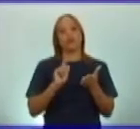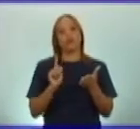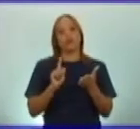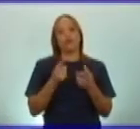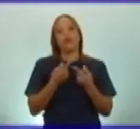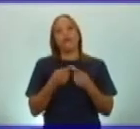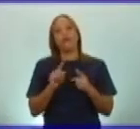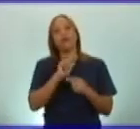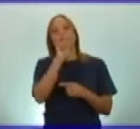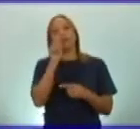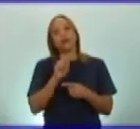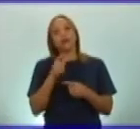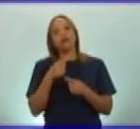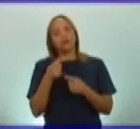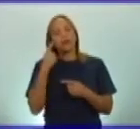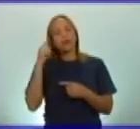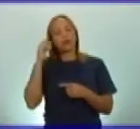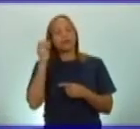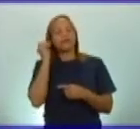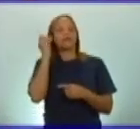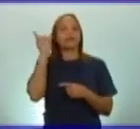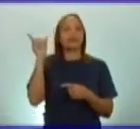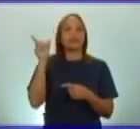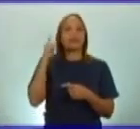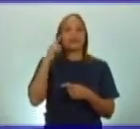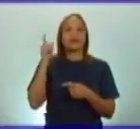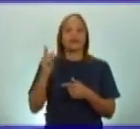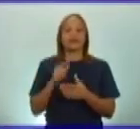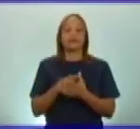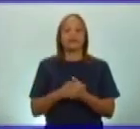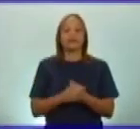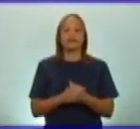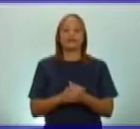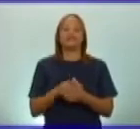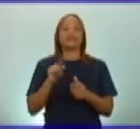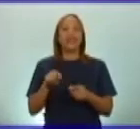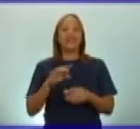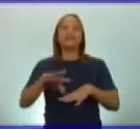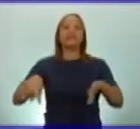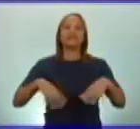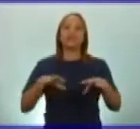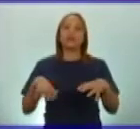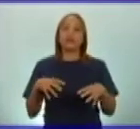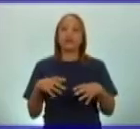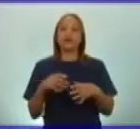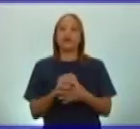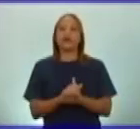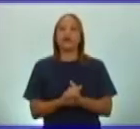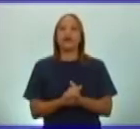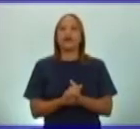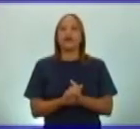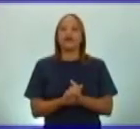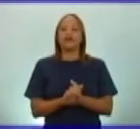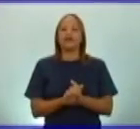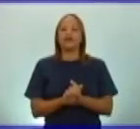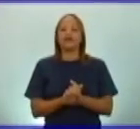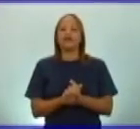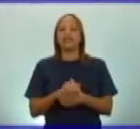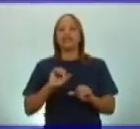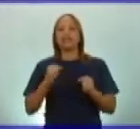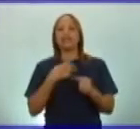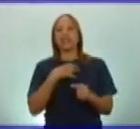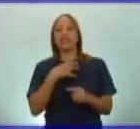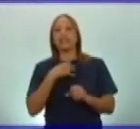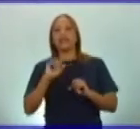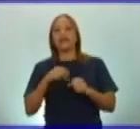les pregunto un poquito para que reflexionemos juntos. Esta situación y crisis económica que se dan en los países capitalistas y que